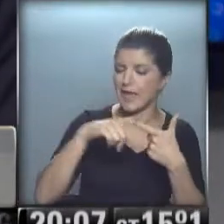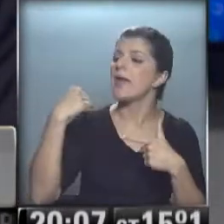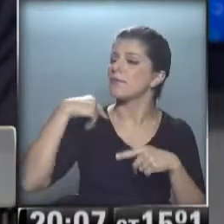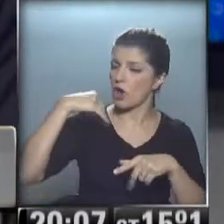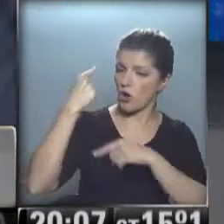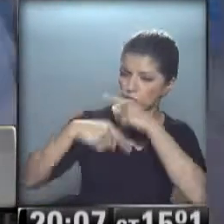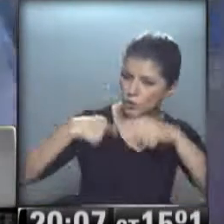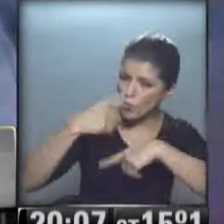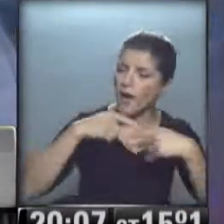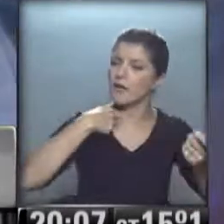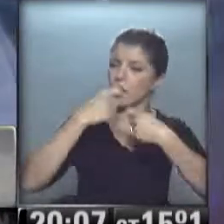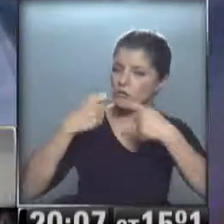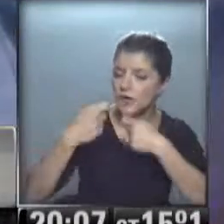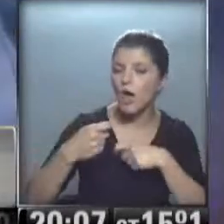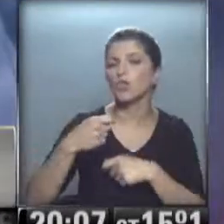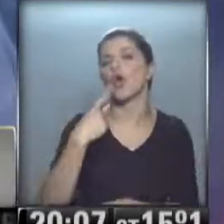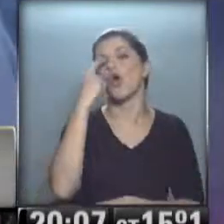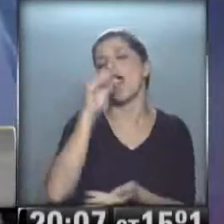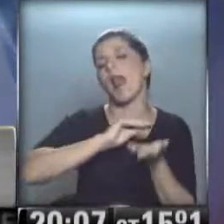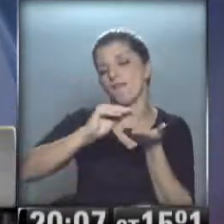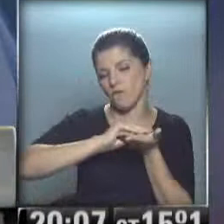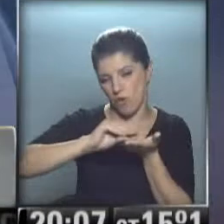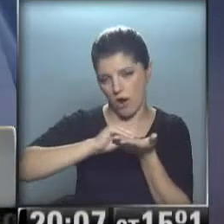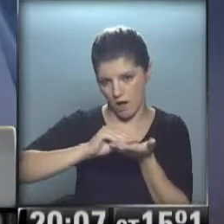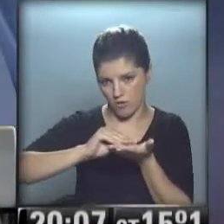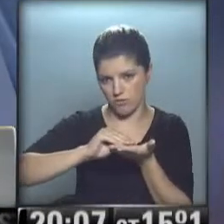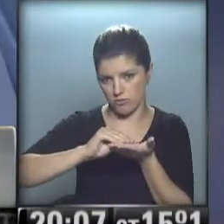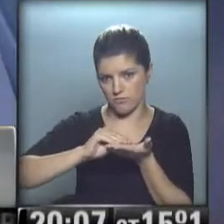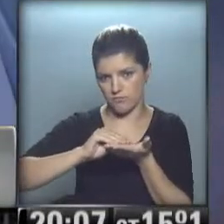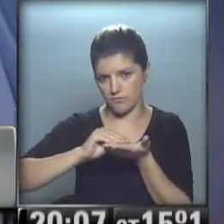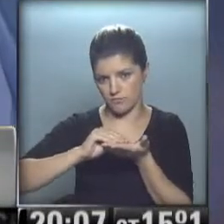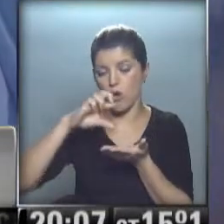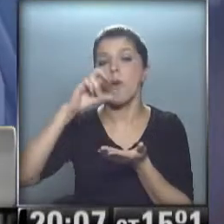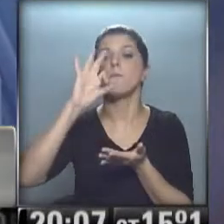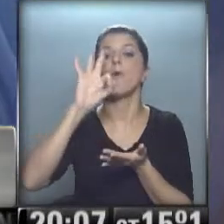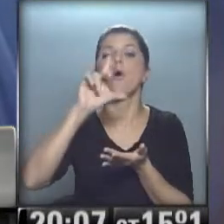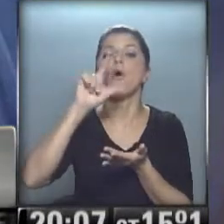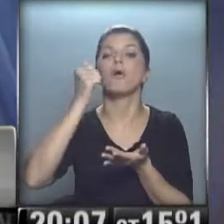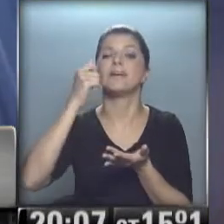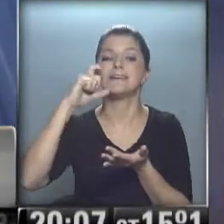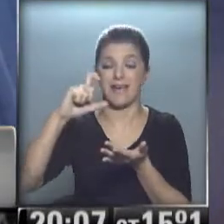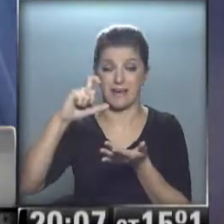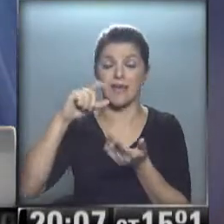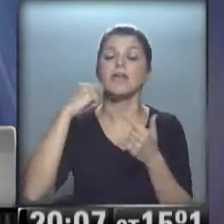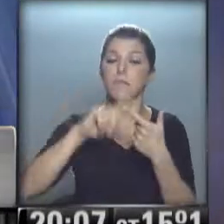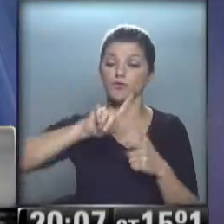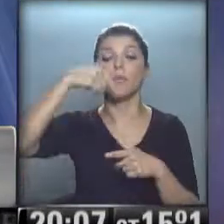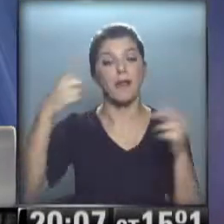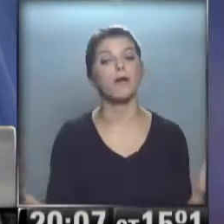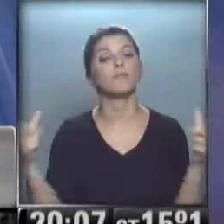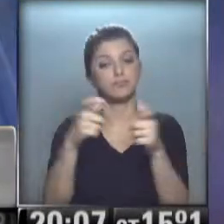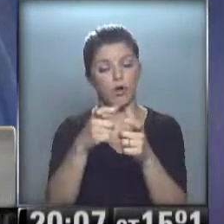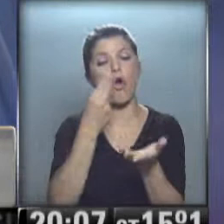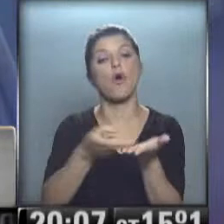el intermediario, con el mediador, con el special master Daniel Pollack, y por eso mañana se vuelven a reunir.